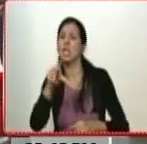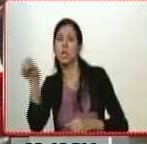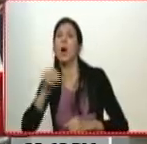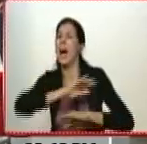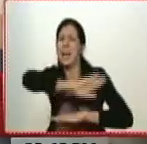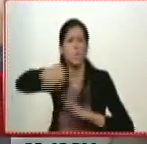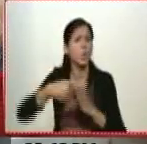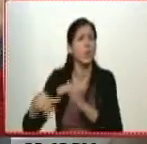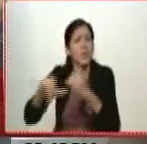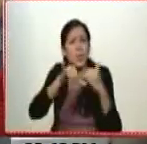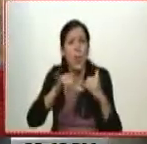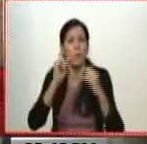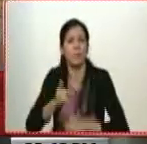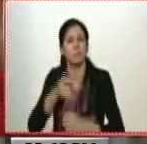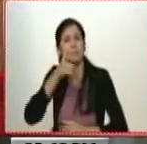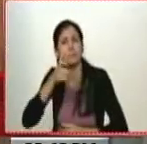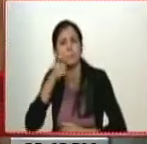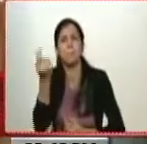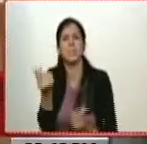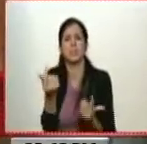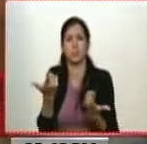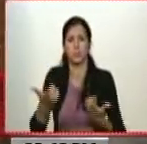a todo.